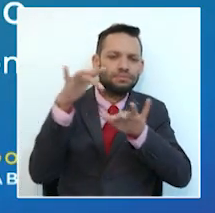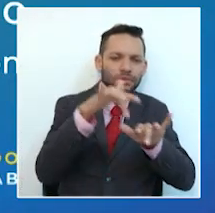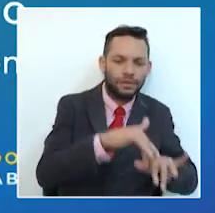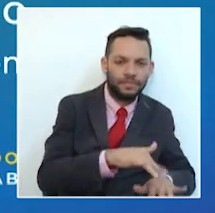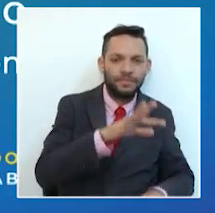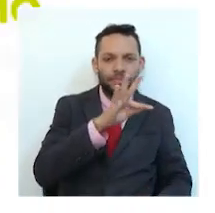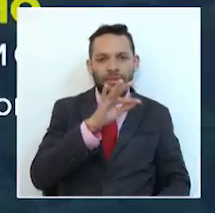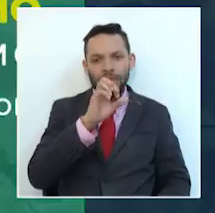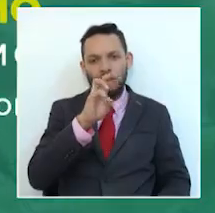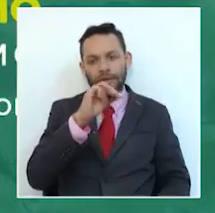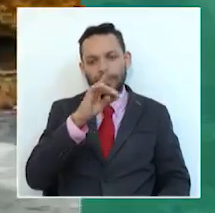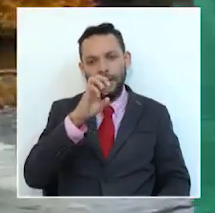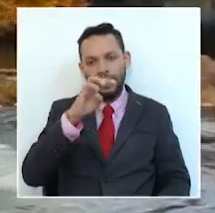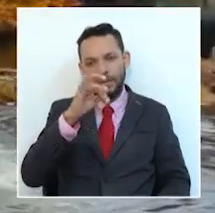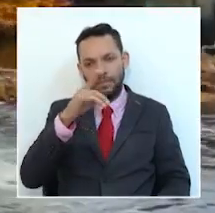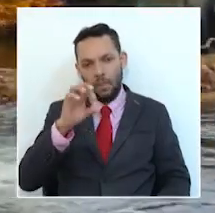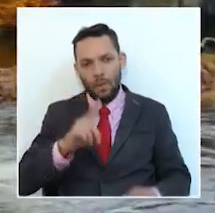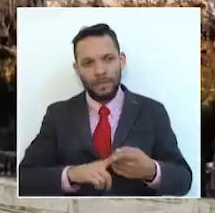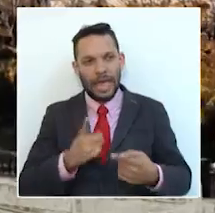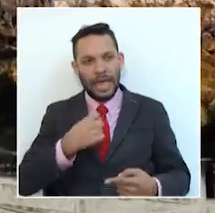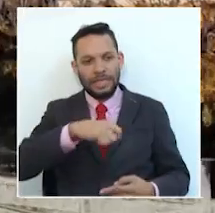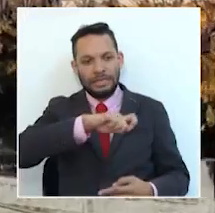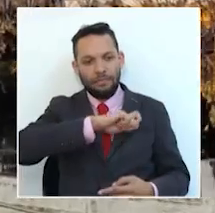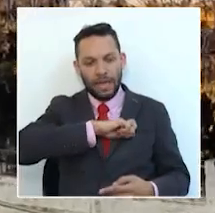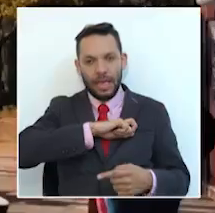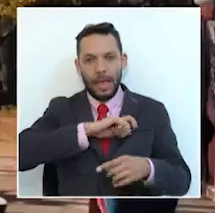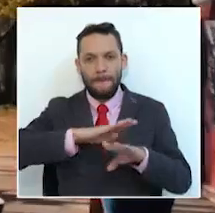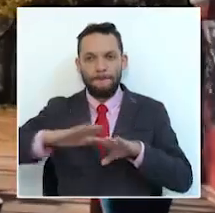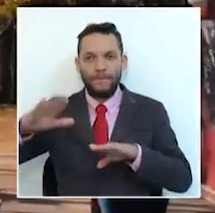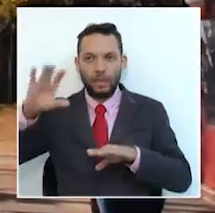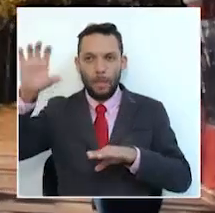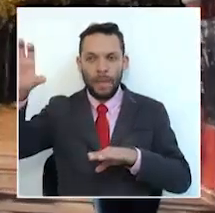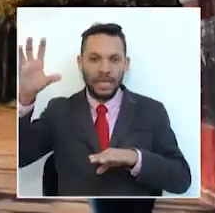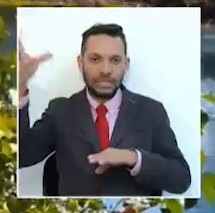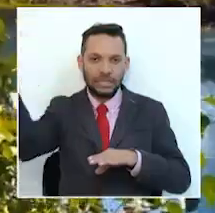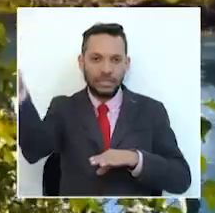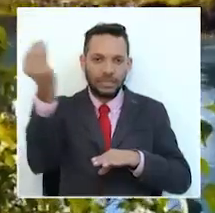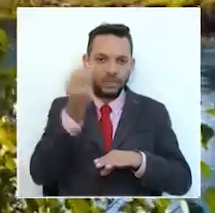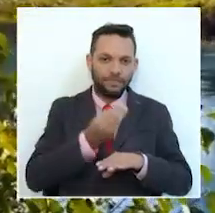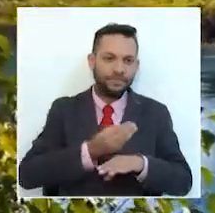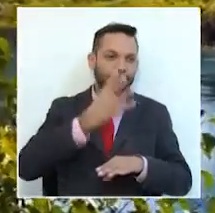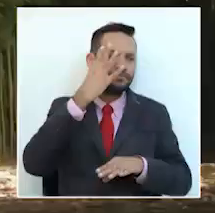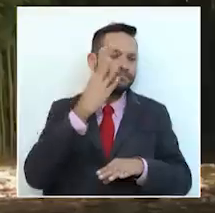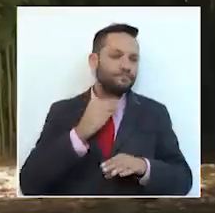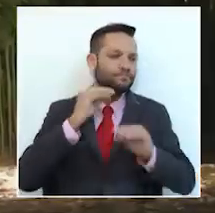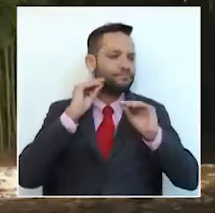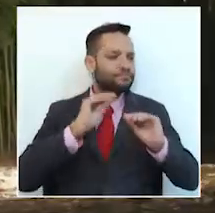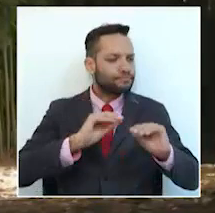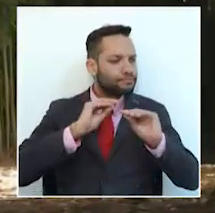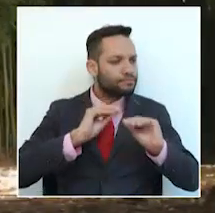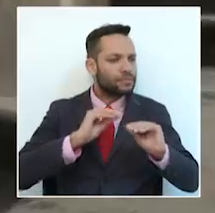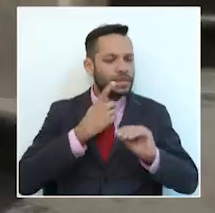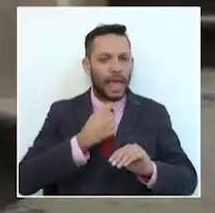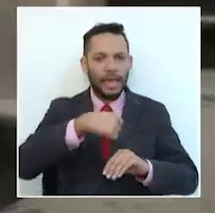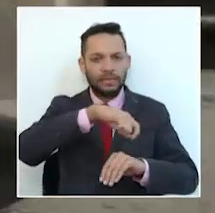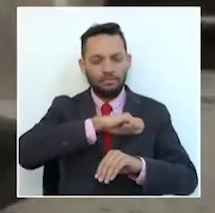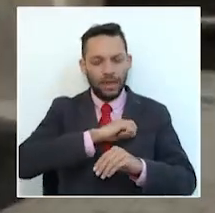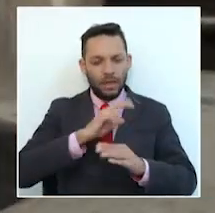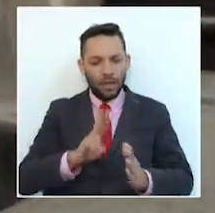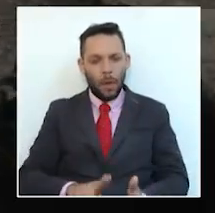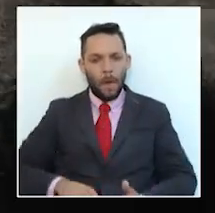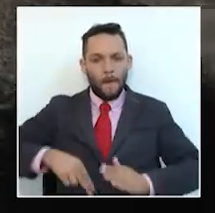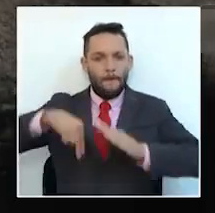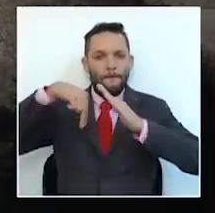españa es nuestro país invitado que viene a compartir nuestros conocimientos milenarios para consolidar el turismo de bienestar y